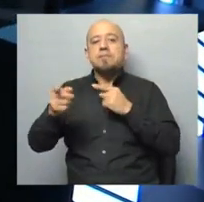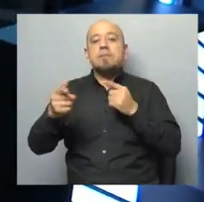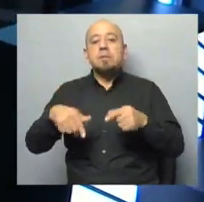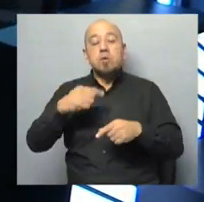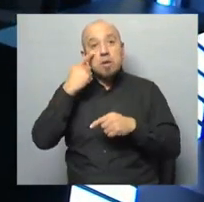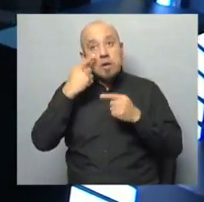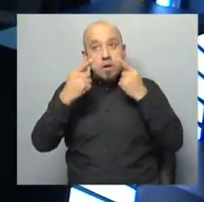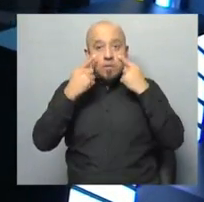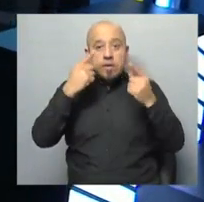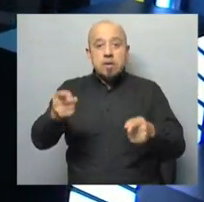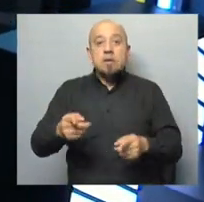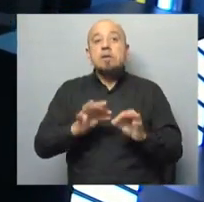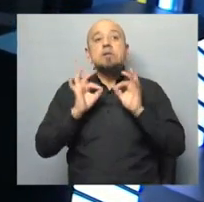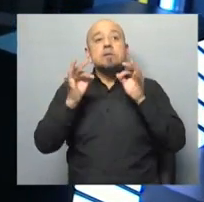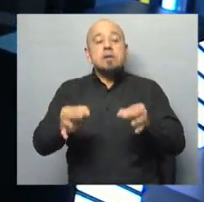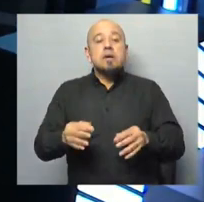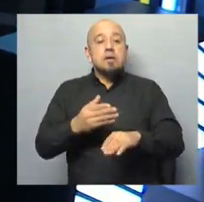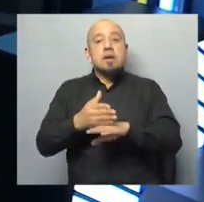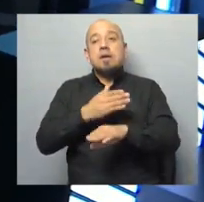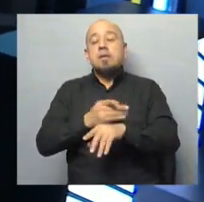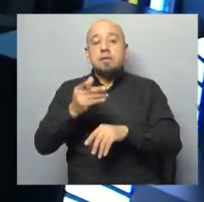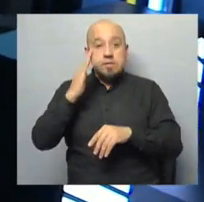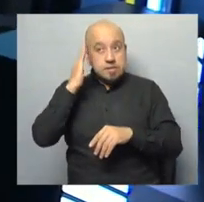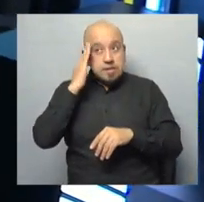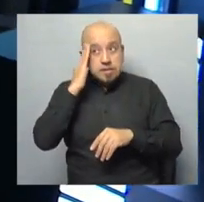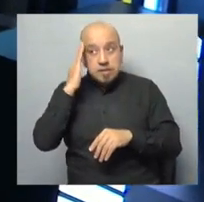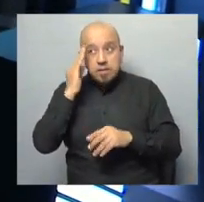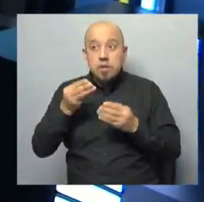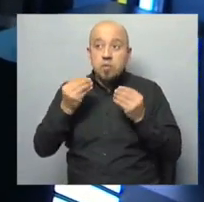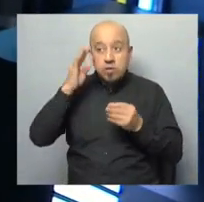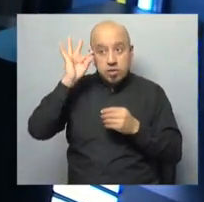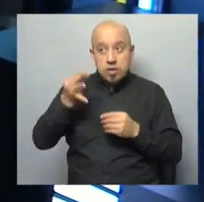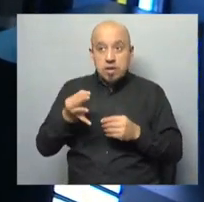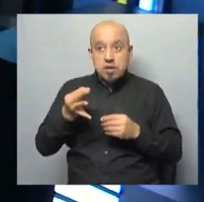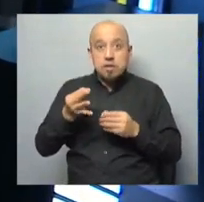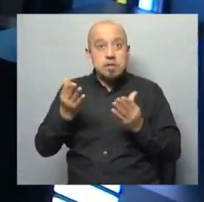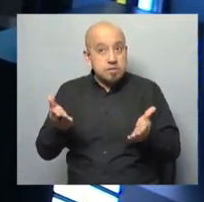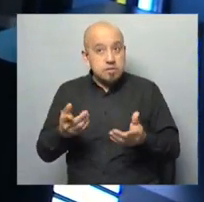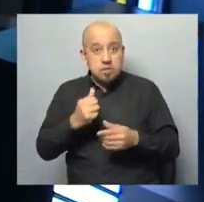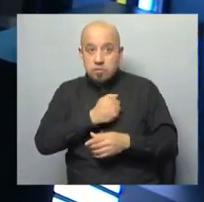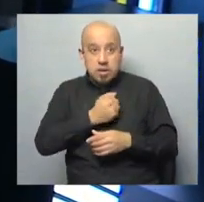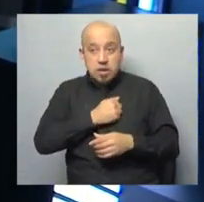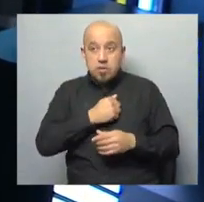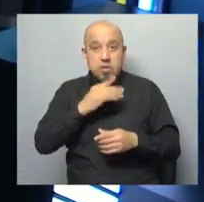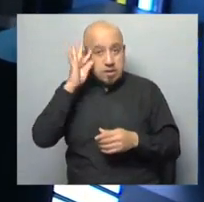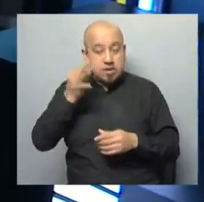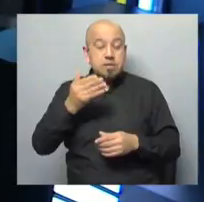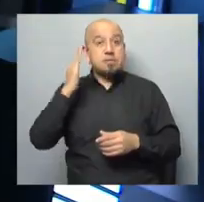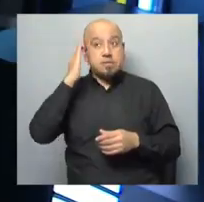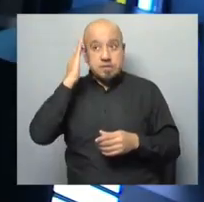se llega antes que el otro se sabe cuando creer sin miedo a creer se